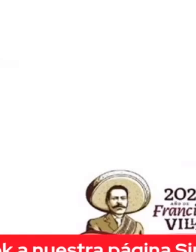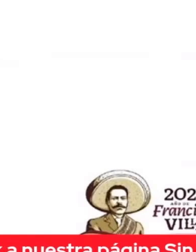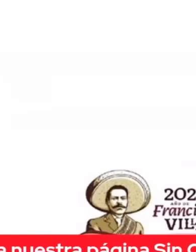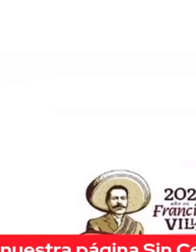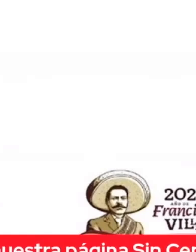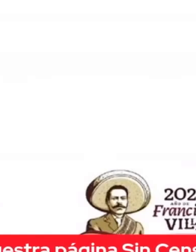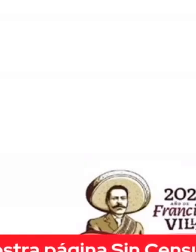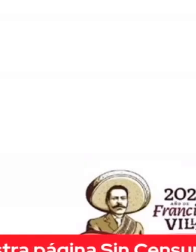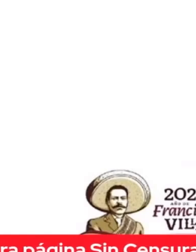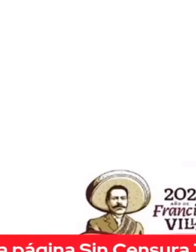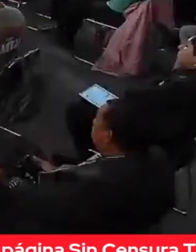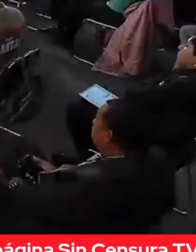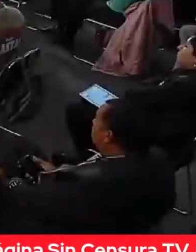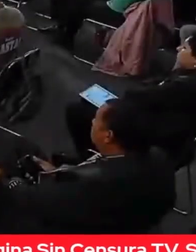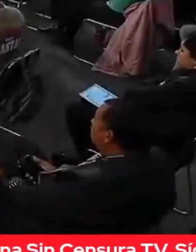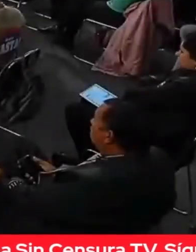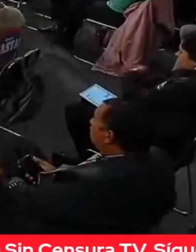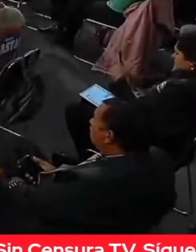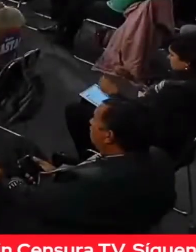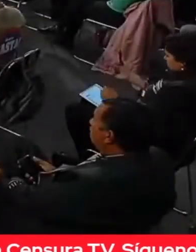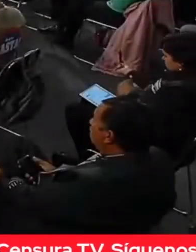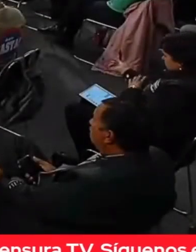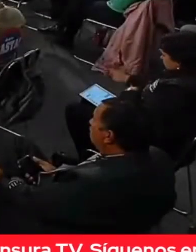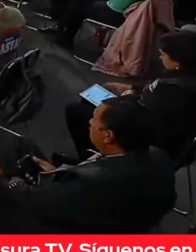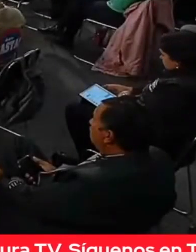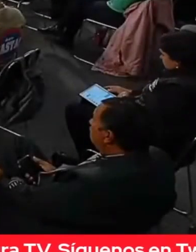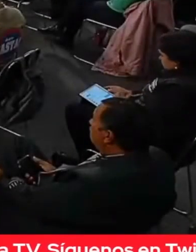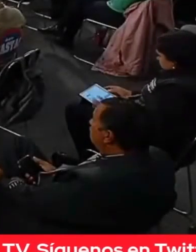214 mil. Esto no se ha dado a conocer, pero ya.